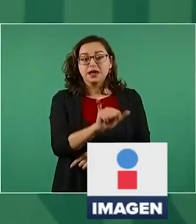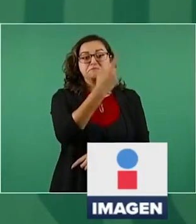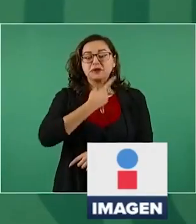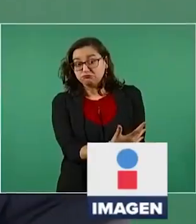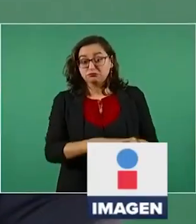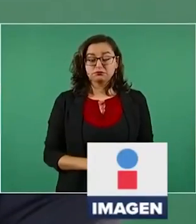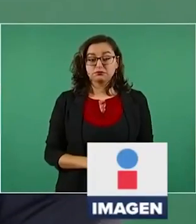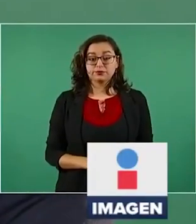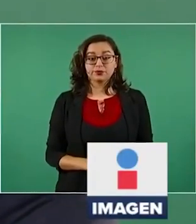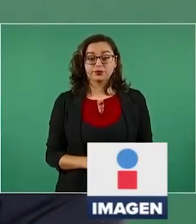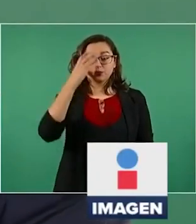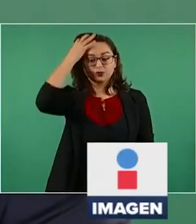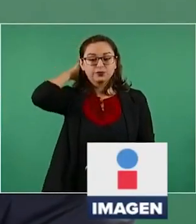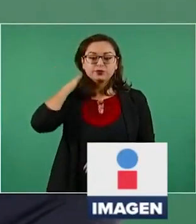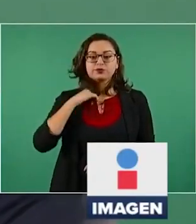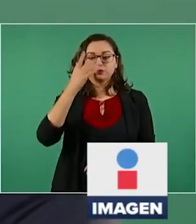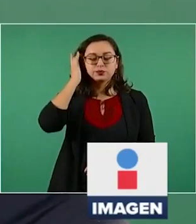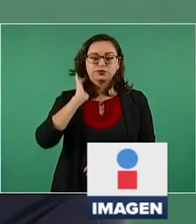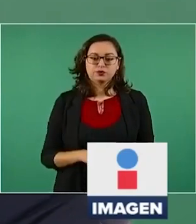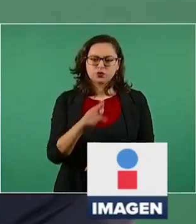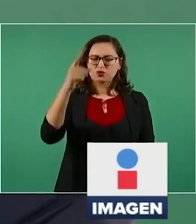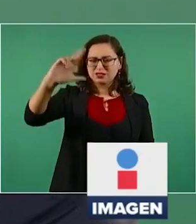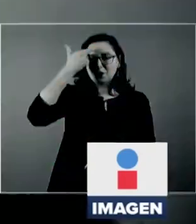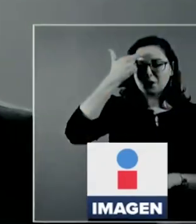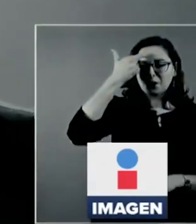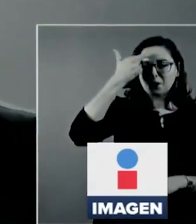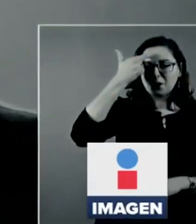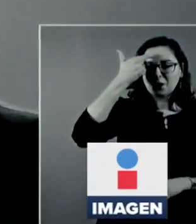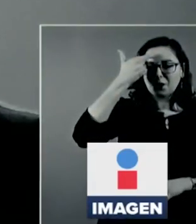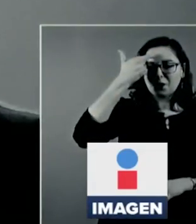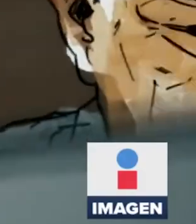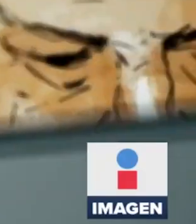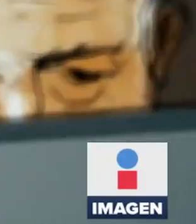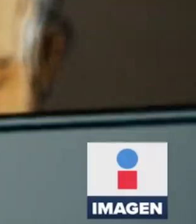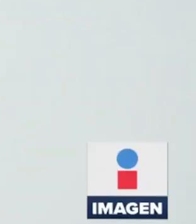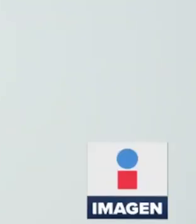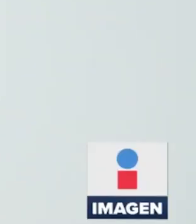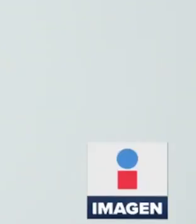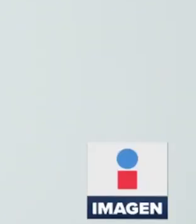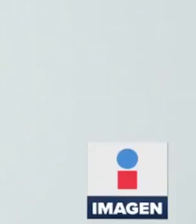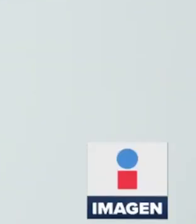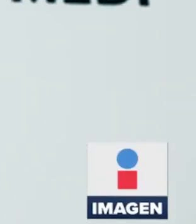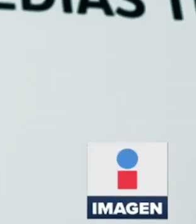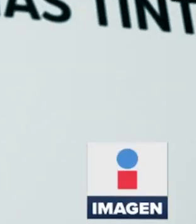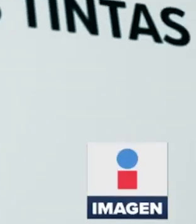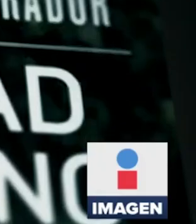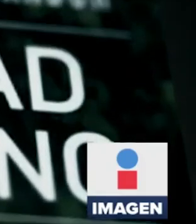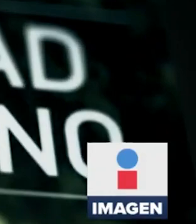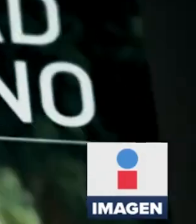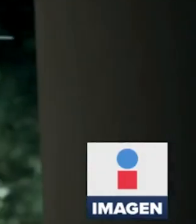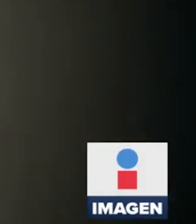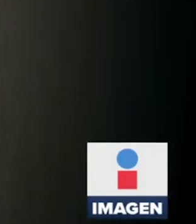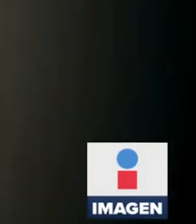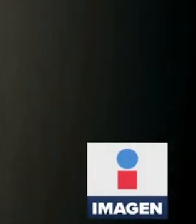mañanera, su libro intitulado A mitad del camino. Jodelo, donde según el viejito plasma las acciones llevadas a cabo